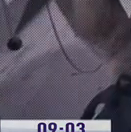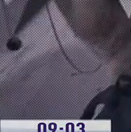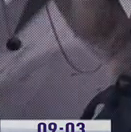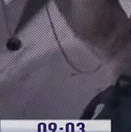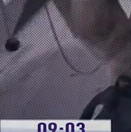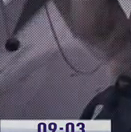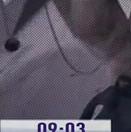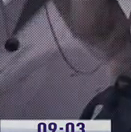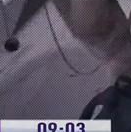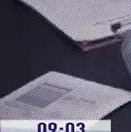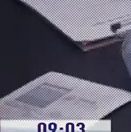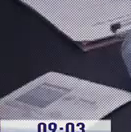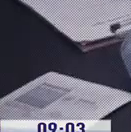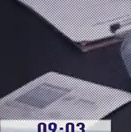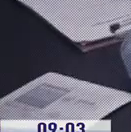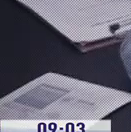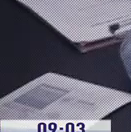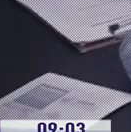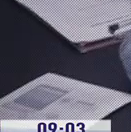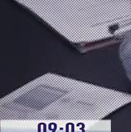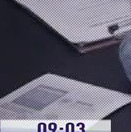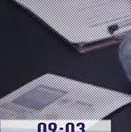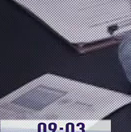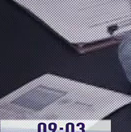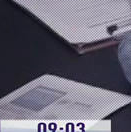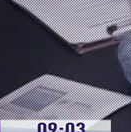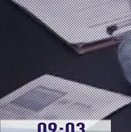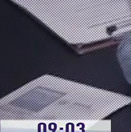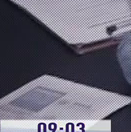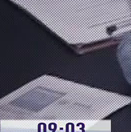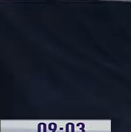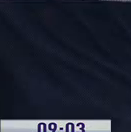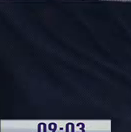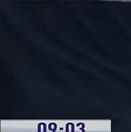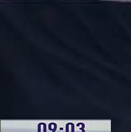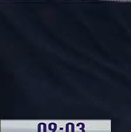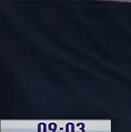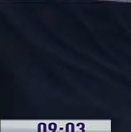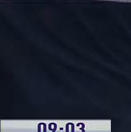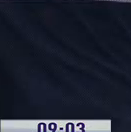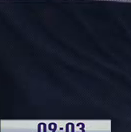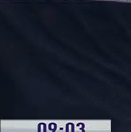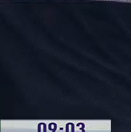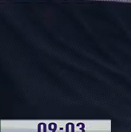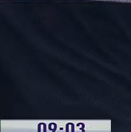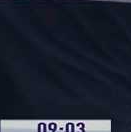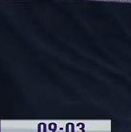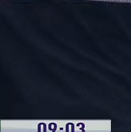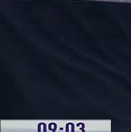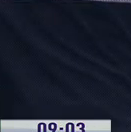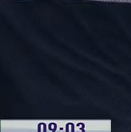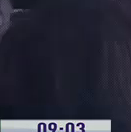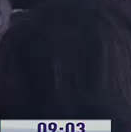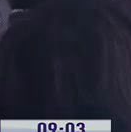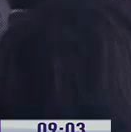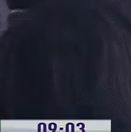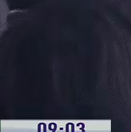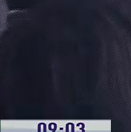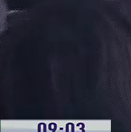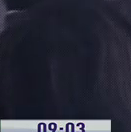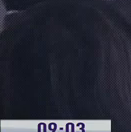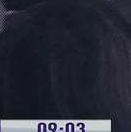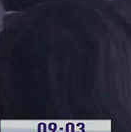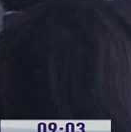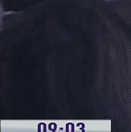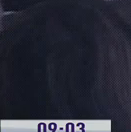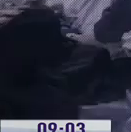temor. Son nuestros ángeles, blancos ángeles, que cuidan